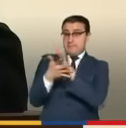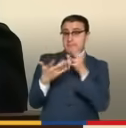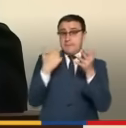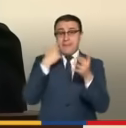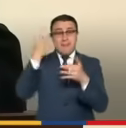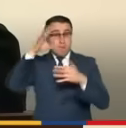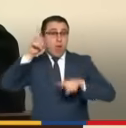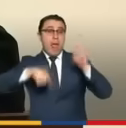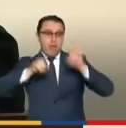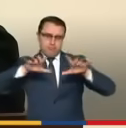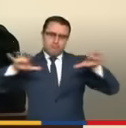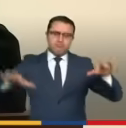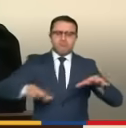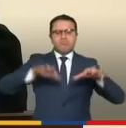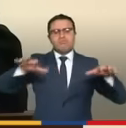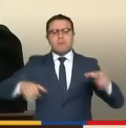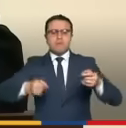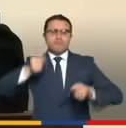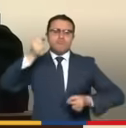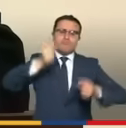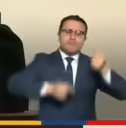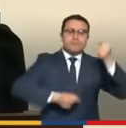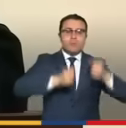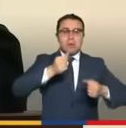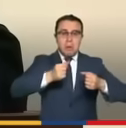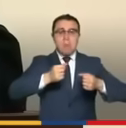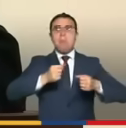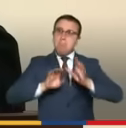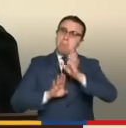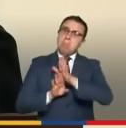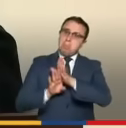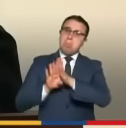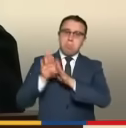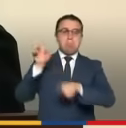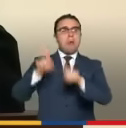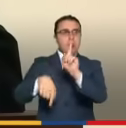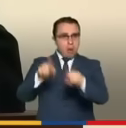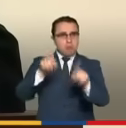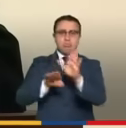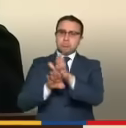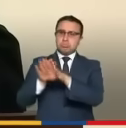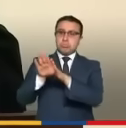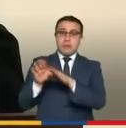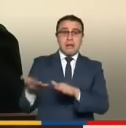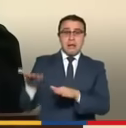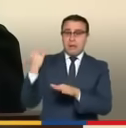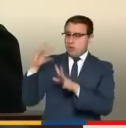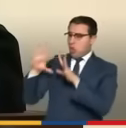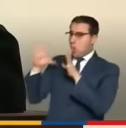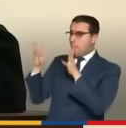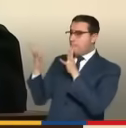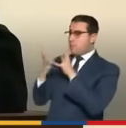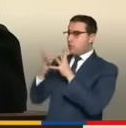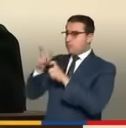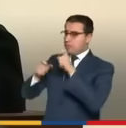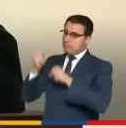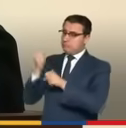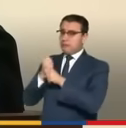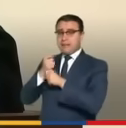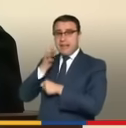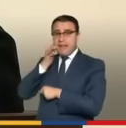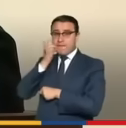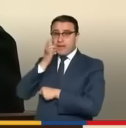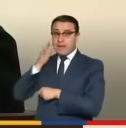ciertas actividades económicas han tenido cierta prosperidad. Pasamos de un mundo de cafeteros a un mundo